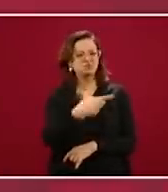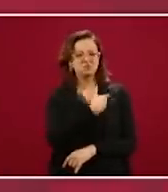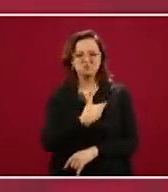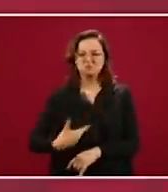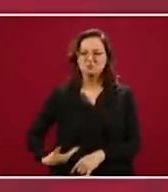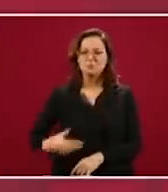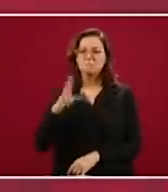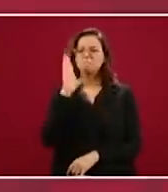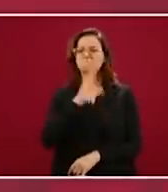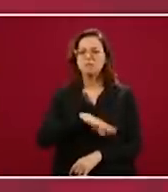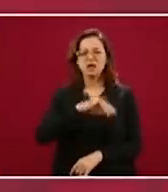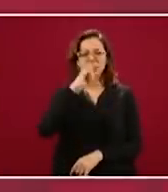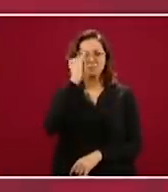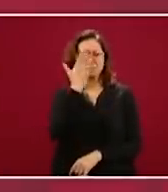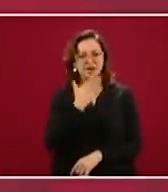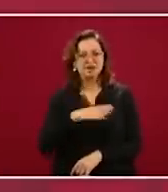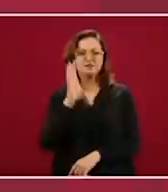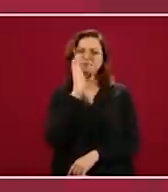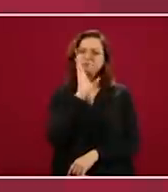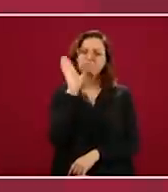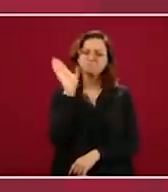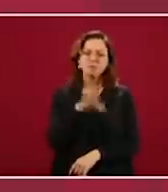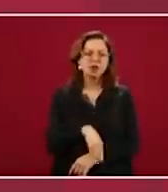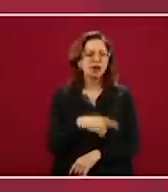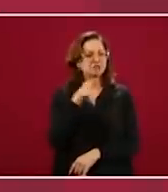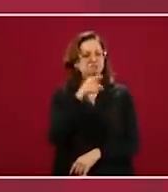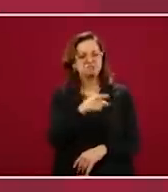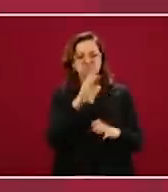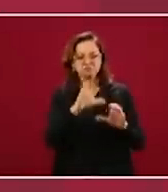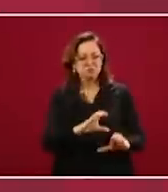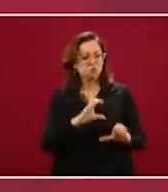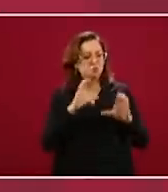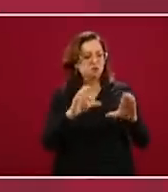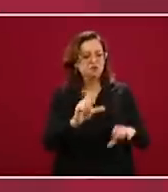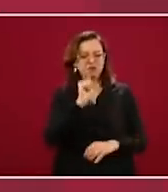el ejemplo o no se cuida,